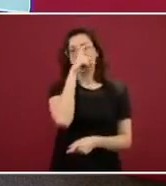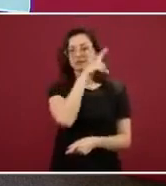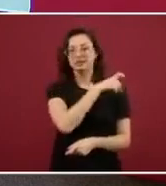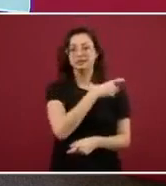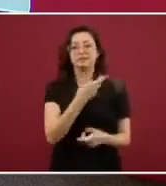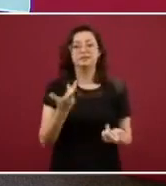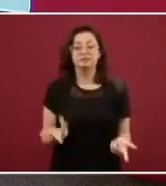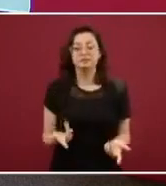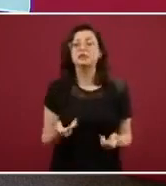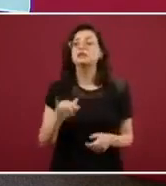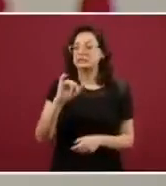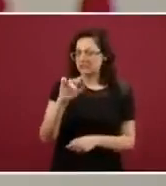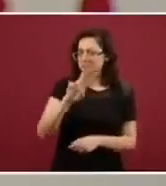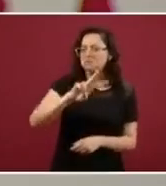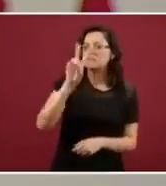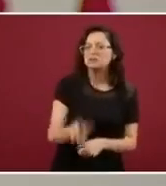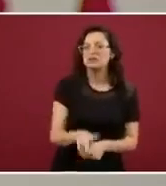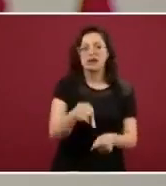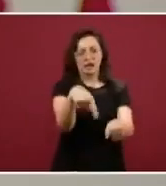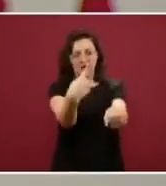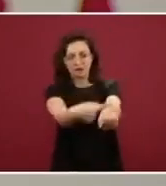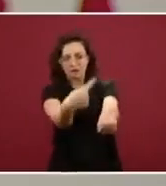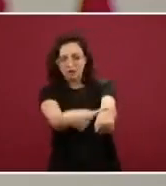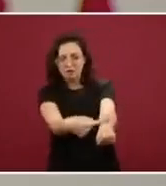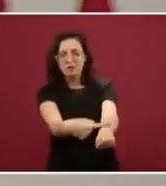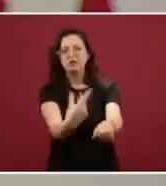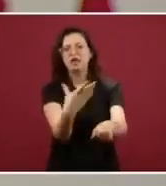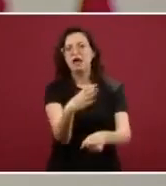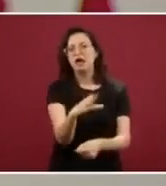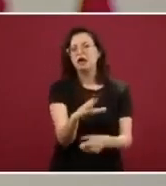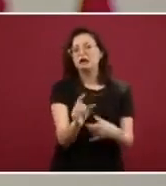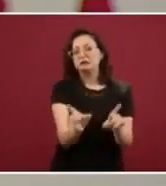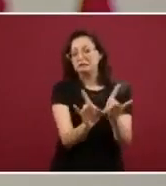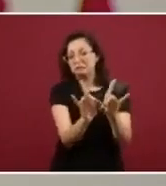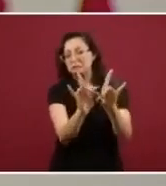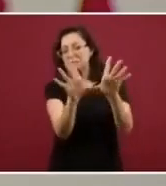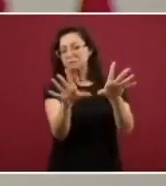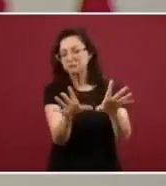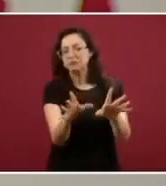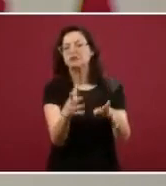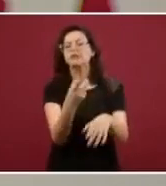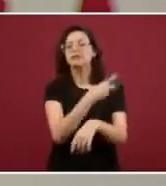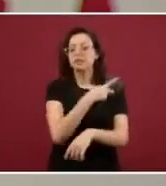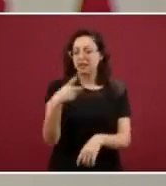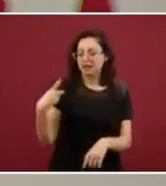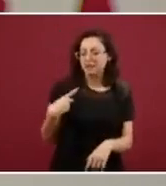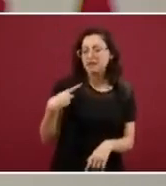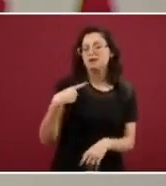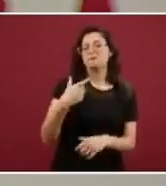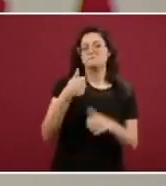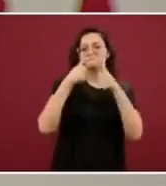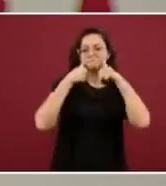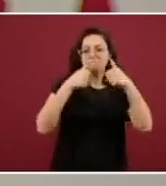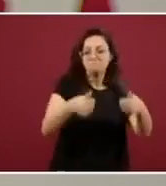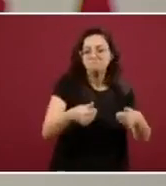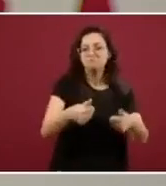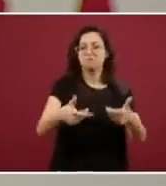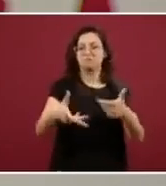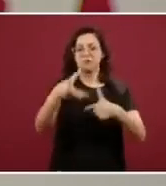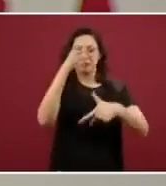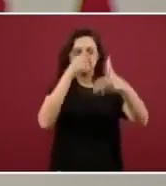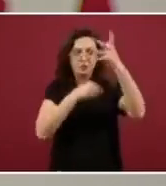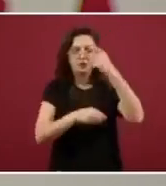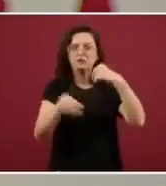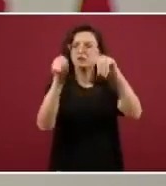mantener atención, conocimiento, información clara y responder. La sociedad puede